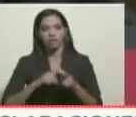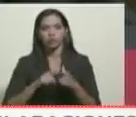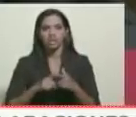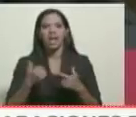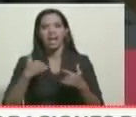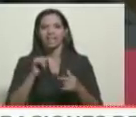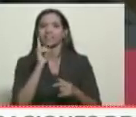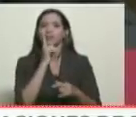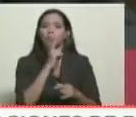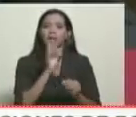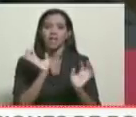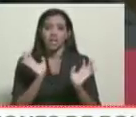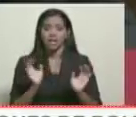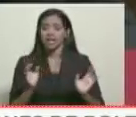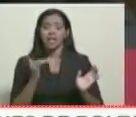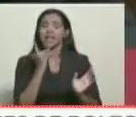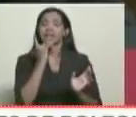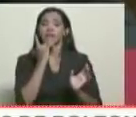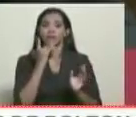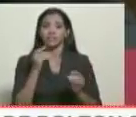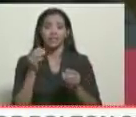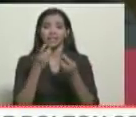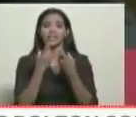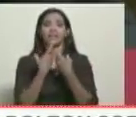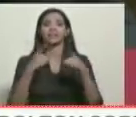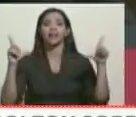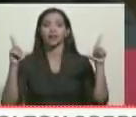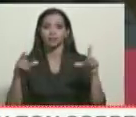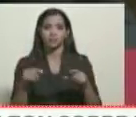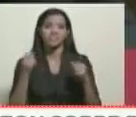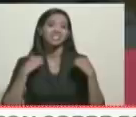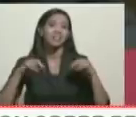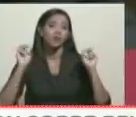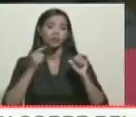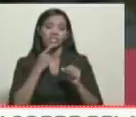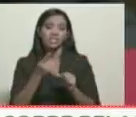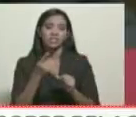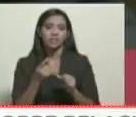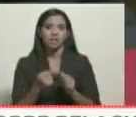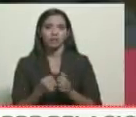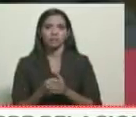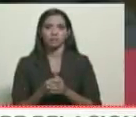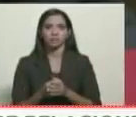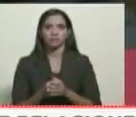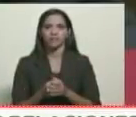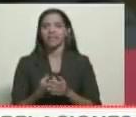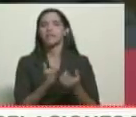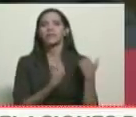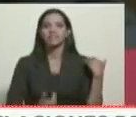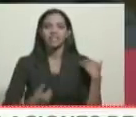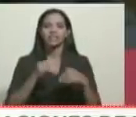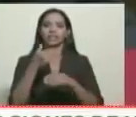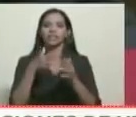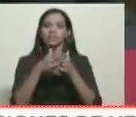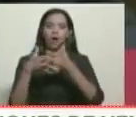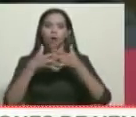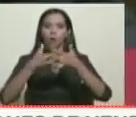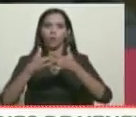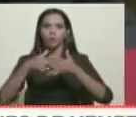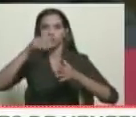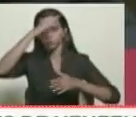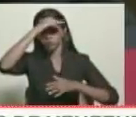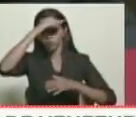que llamarlo héroes de la libertad, según dice nada más y nada menos que el presidente de los Estados Unidos, Donald